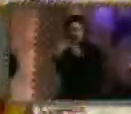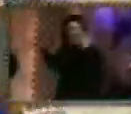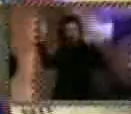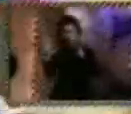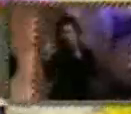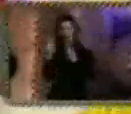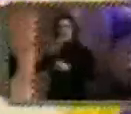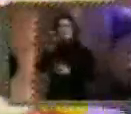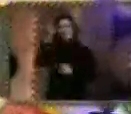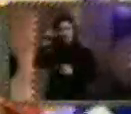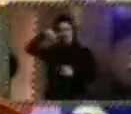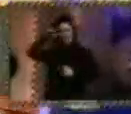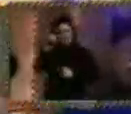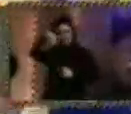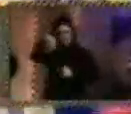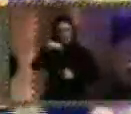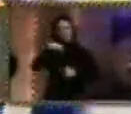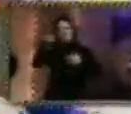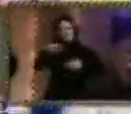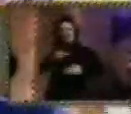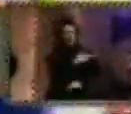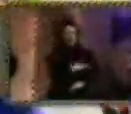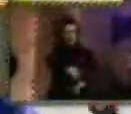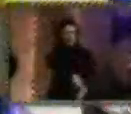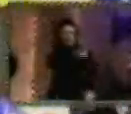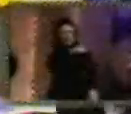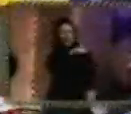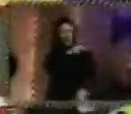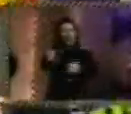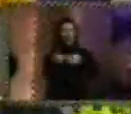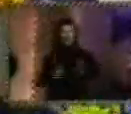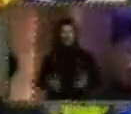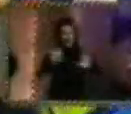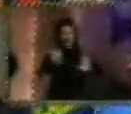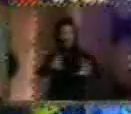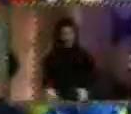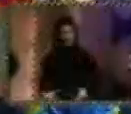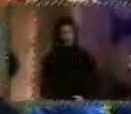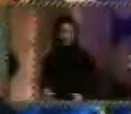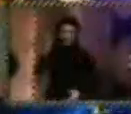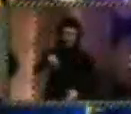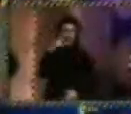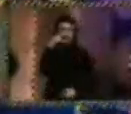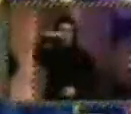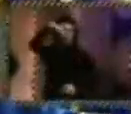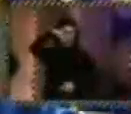Siempre me depilo todo entero, hasta las nalgas y los huevos y los pelos de la nariz.